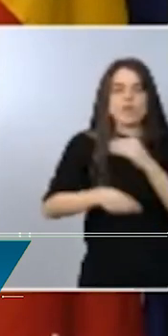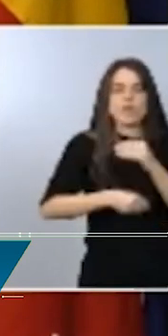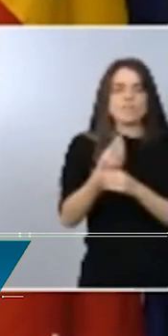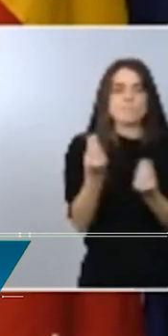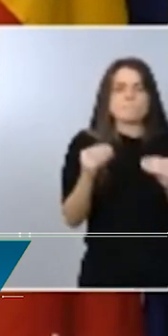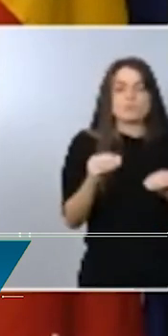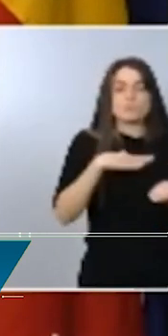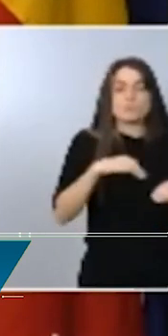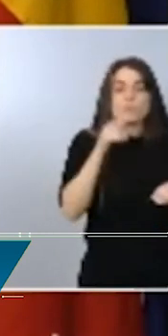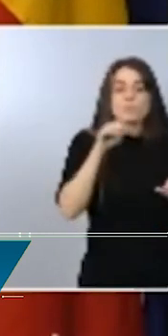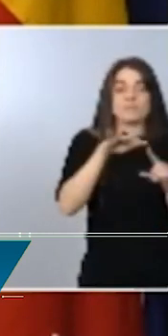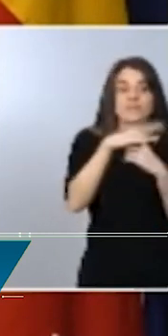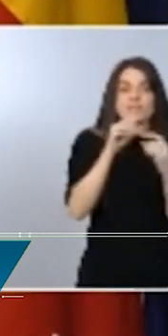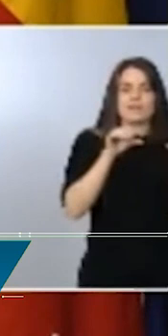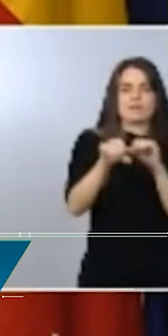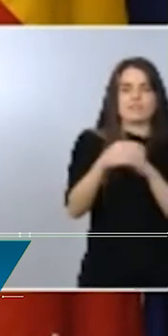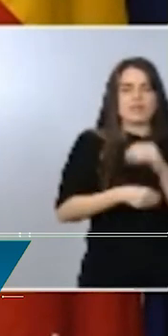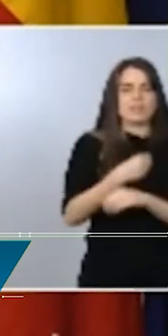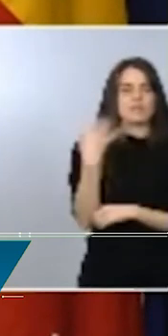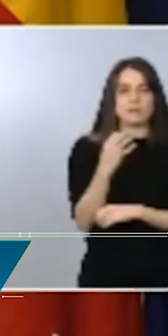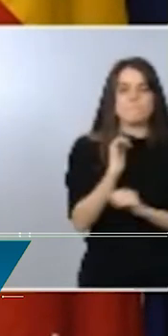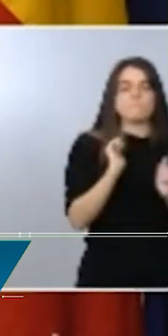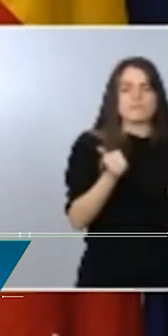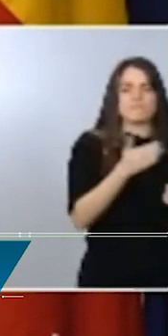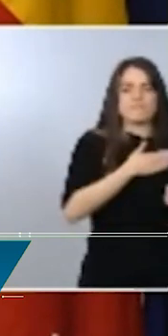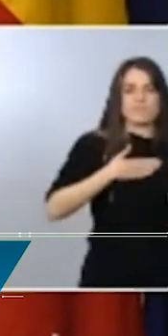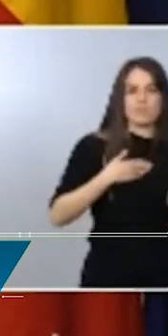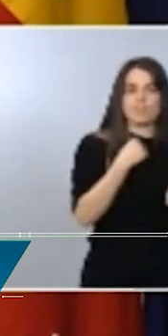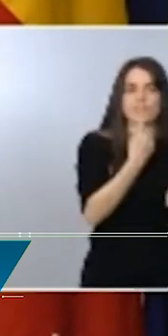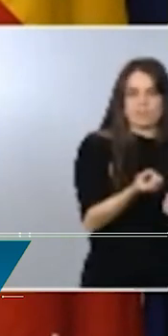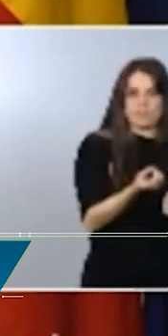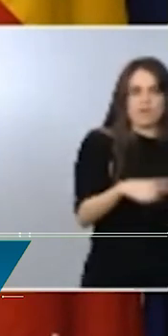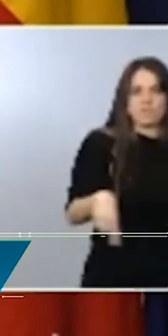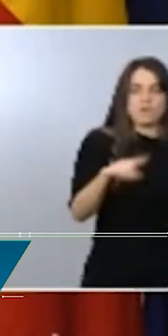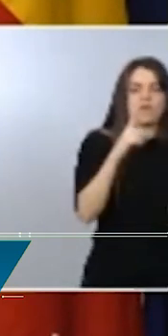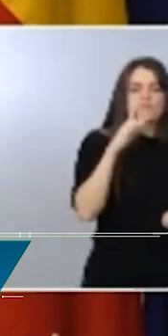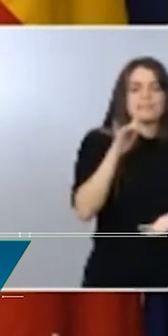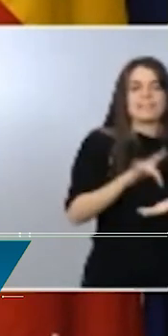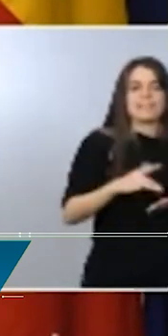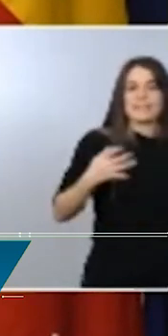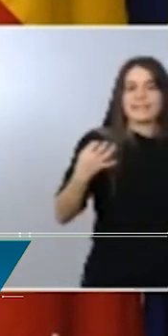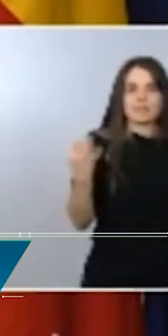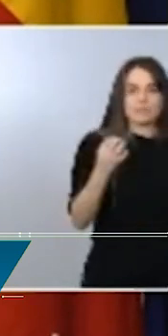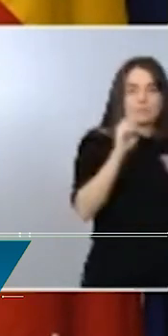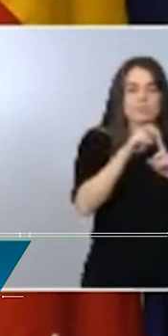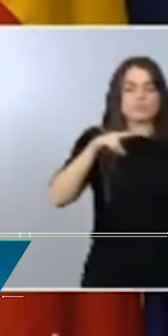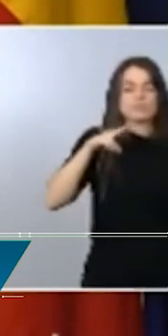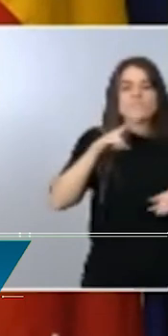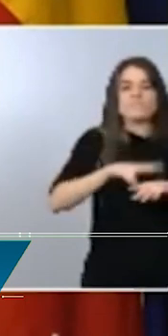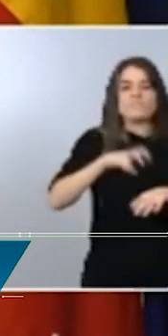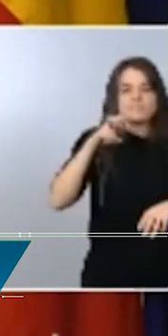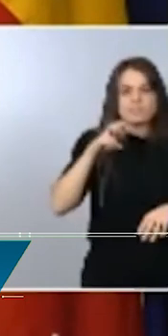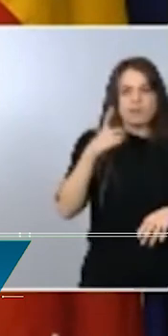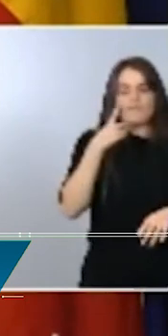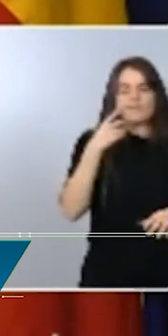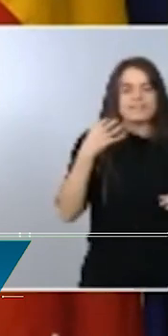lo vamos a pagar. E incluso si quitamos esos costes del recibo de la luz, se nos van a ir a los presupuestos generales del Estado. Y eso significa que quizá